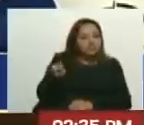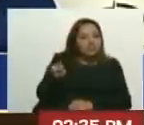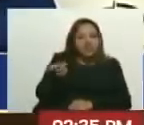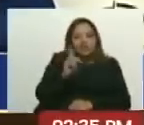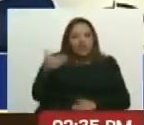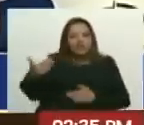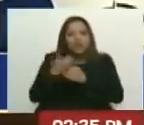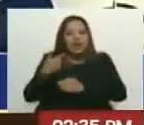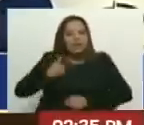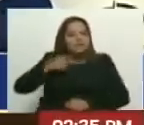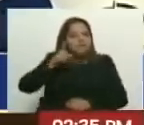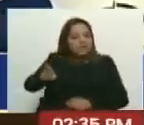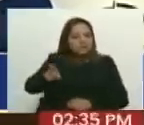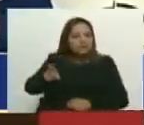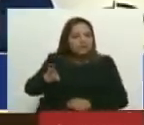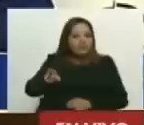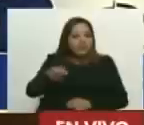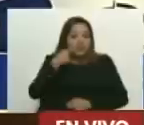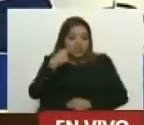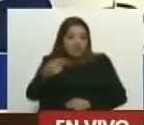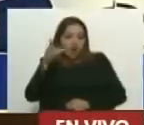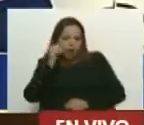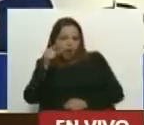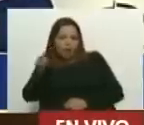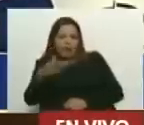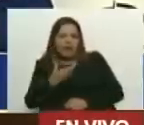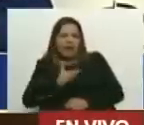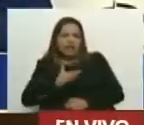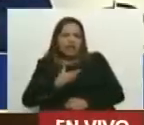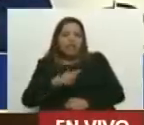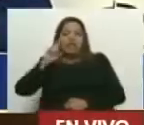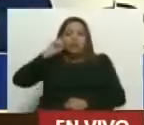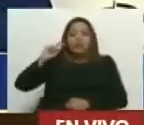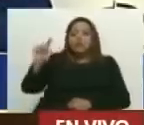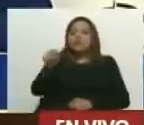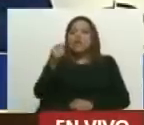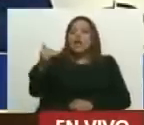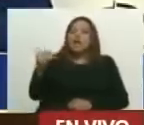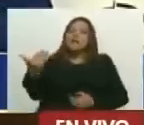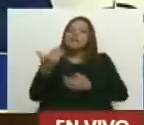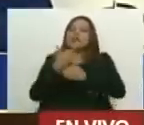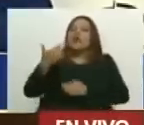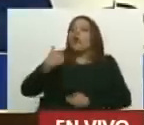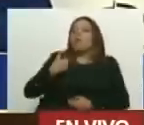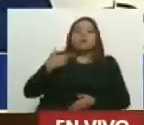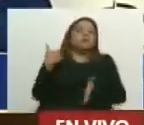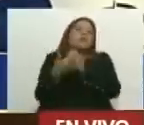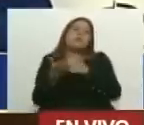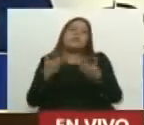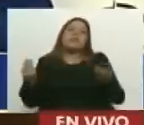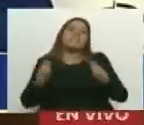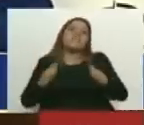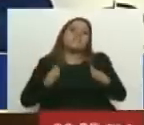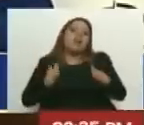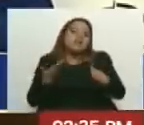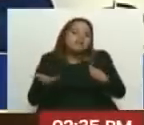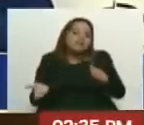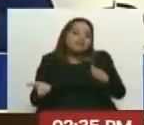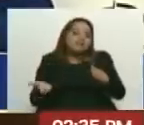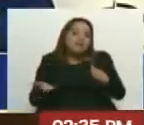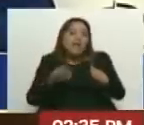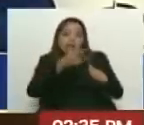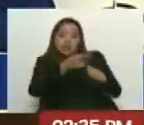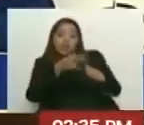meterse conmigo, dice este sujeto Paraqueima. Acuérdense que se están metiendo con un tipo que no le importa la vida. Eso es